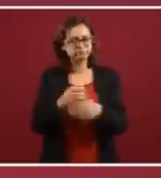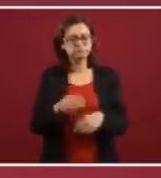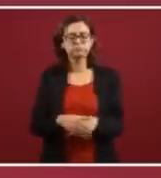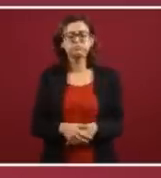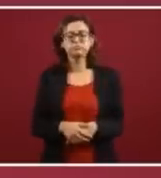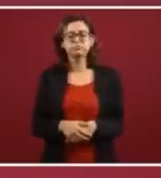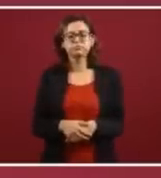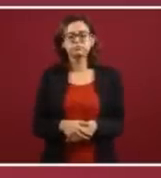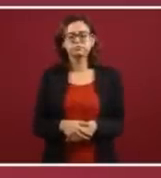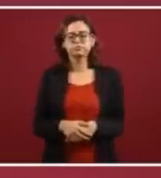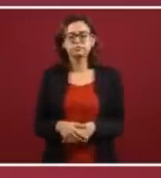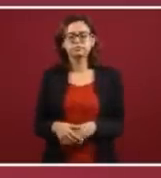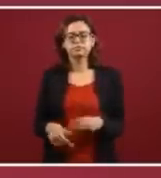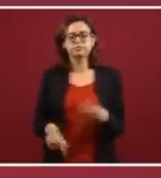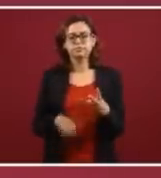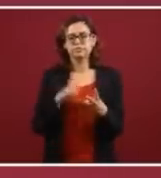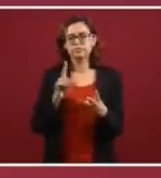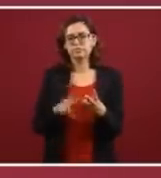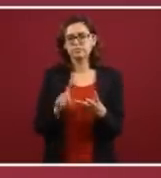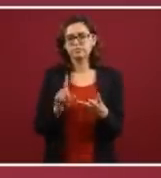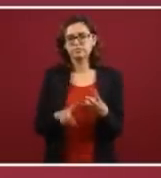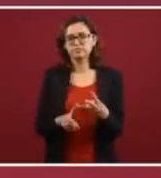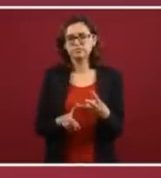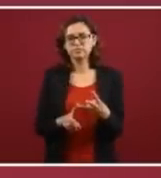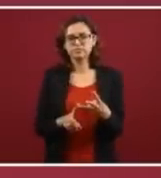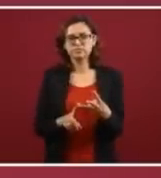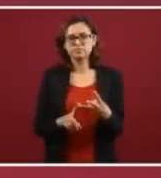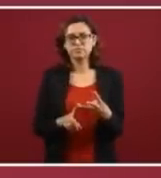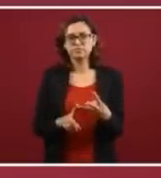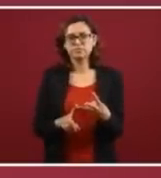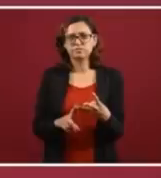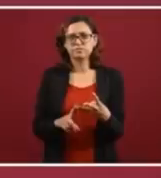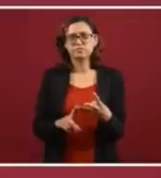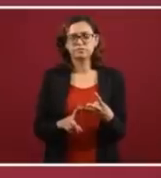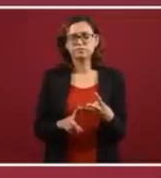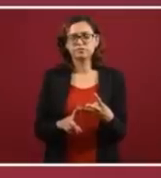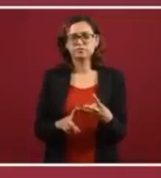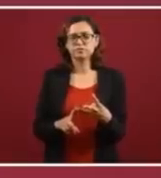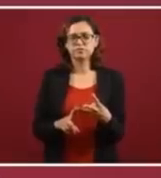la manera en que